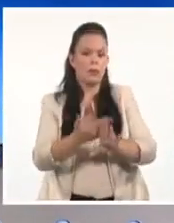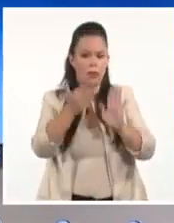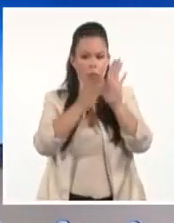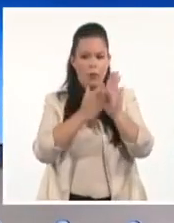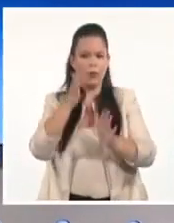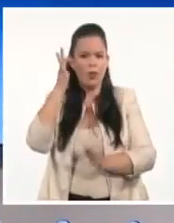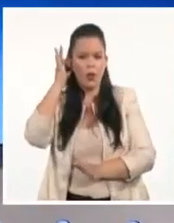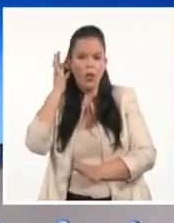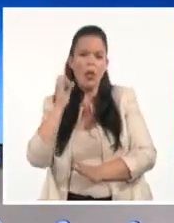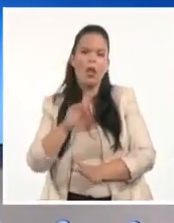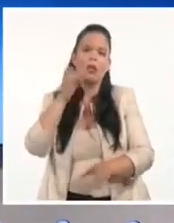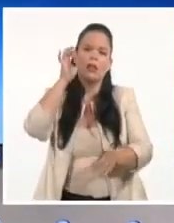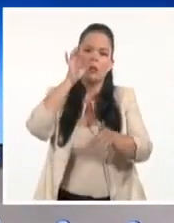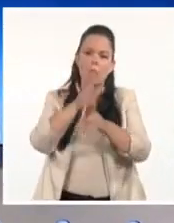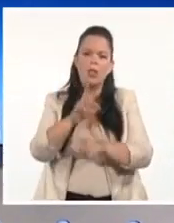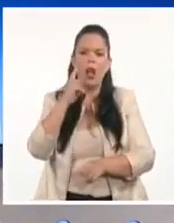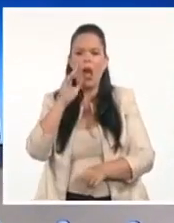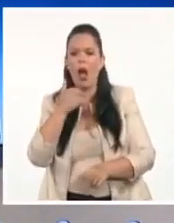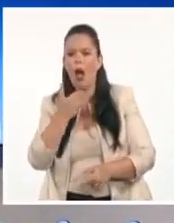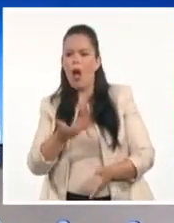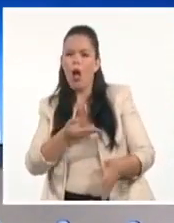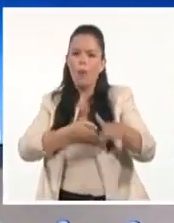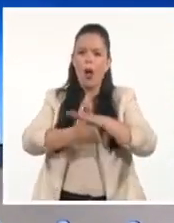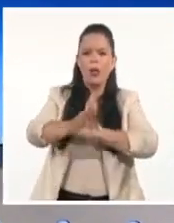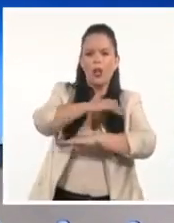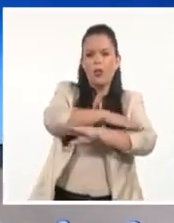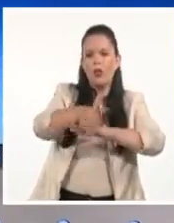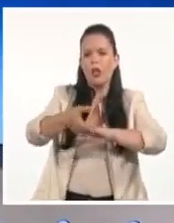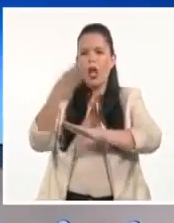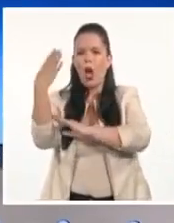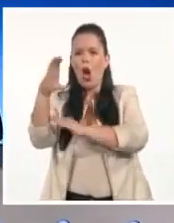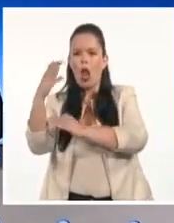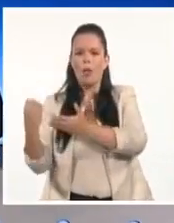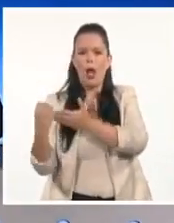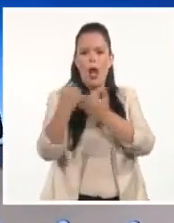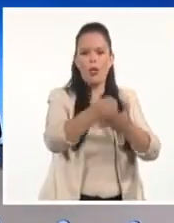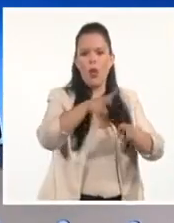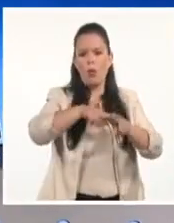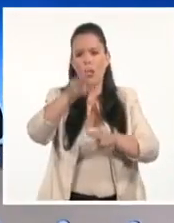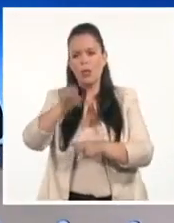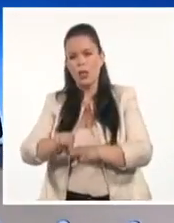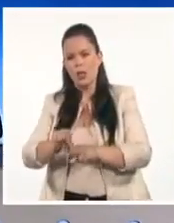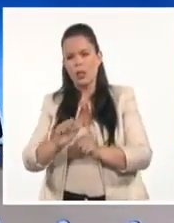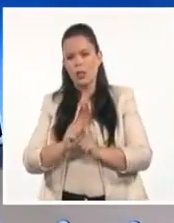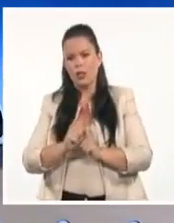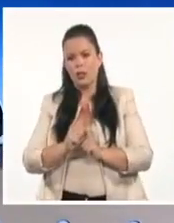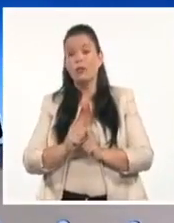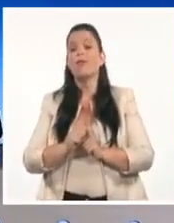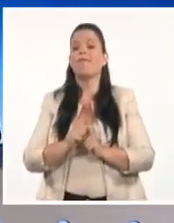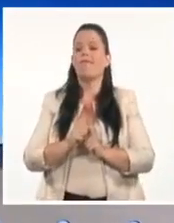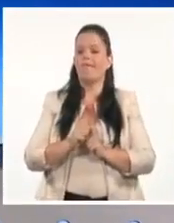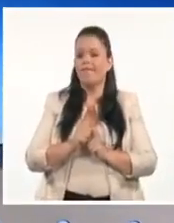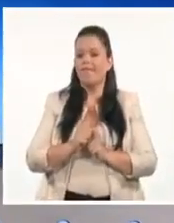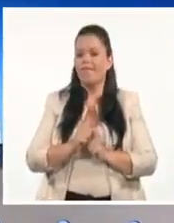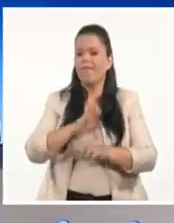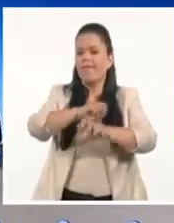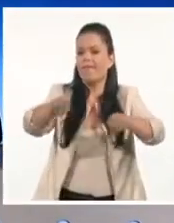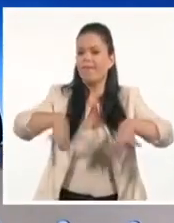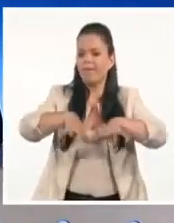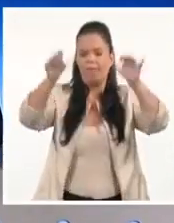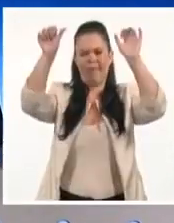ayuda humanitaria estadounidense por la frontera colombiana. ¿Y qué pasó? Un gran show que fracasó y todo para